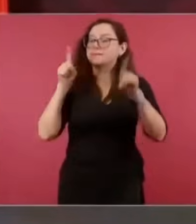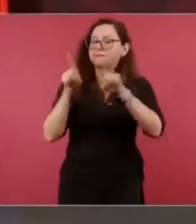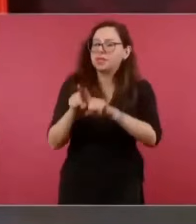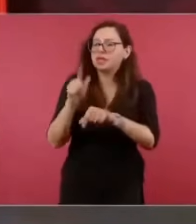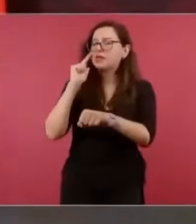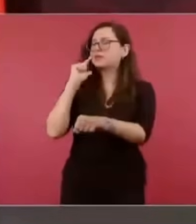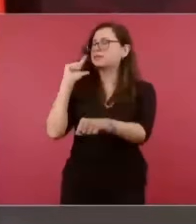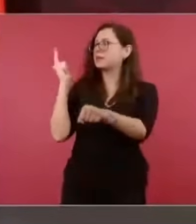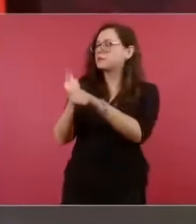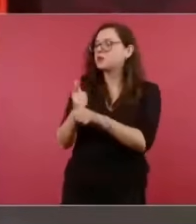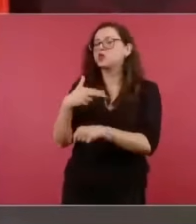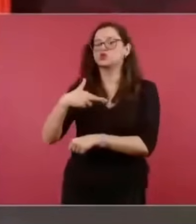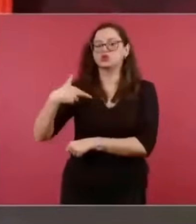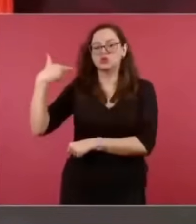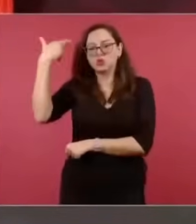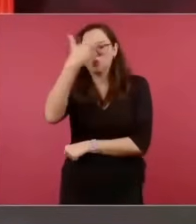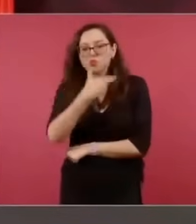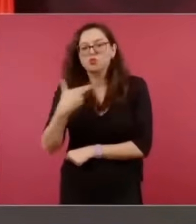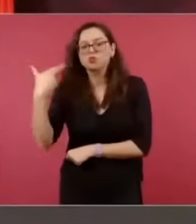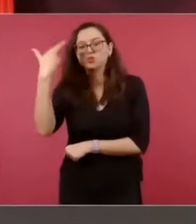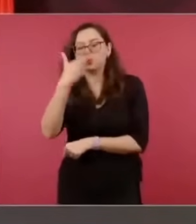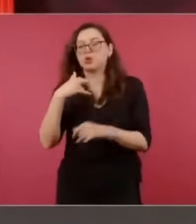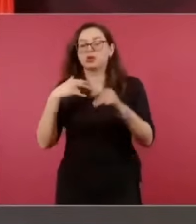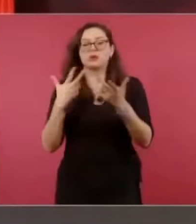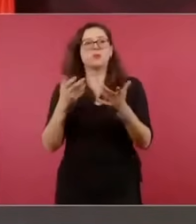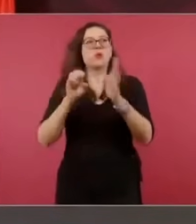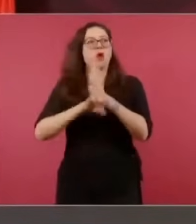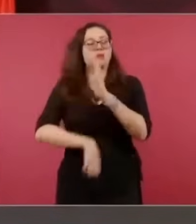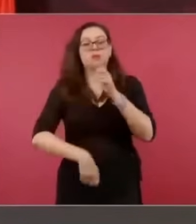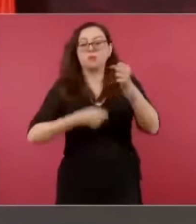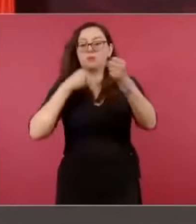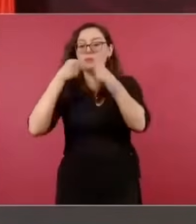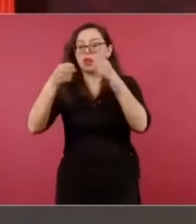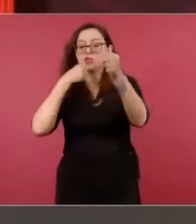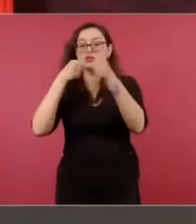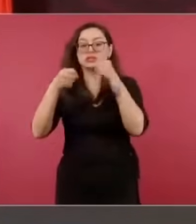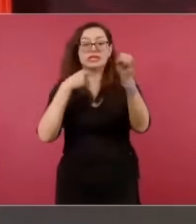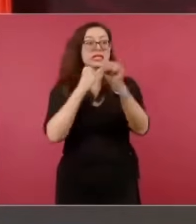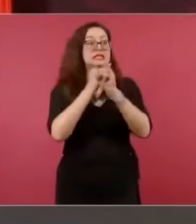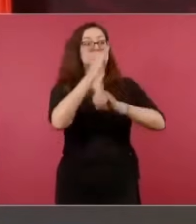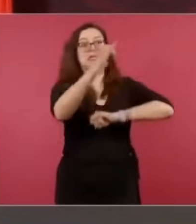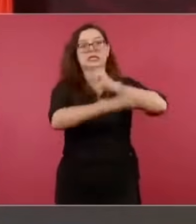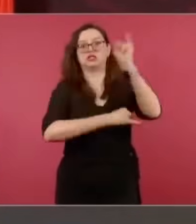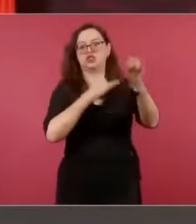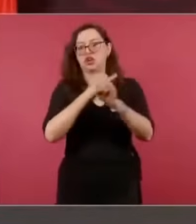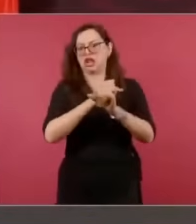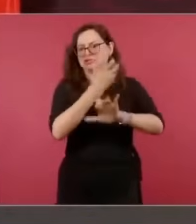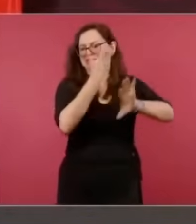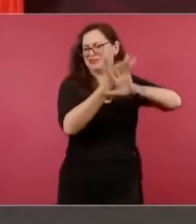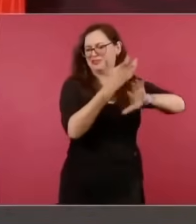el New York Times y el Washington Post y el Wall Street Journal y el Financial Times,